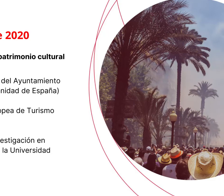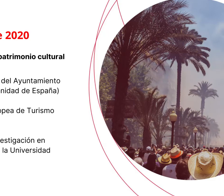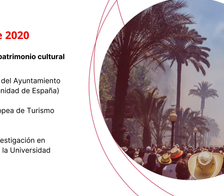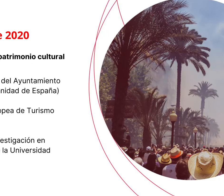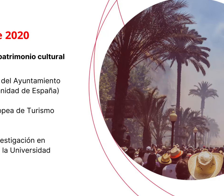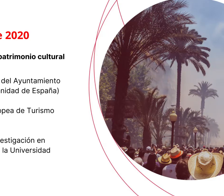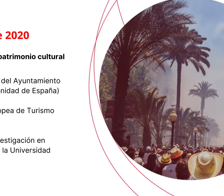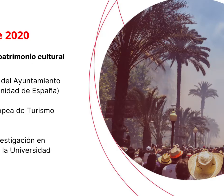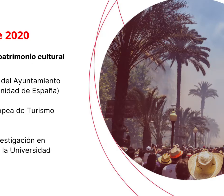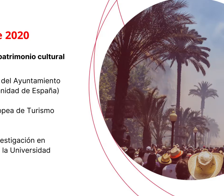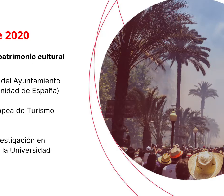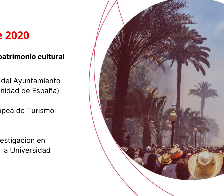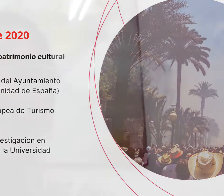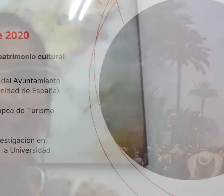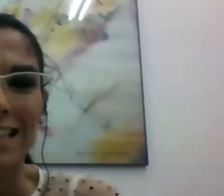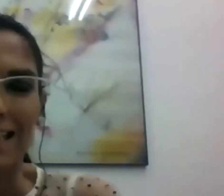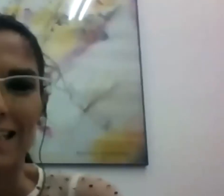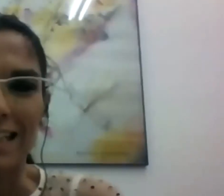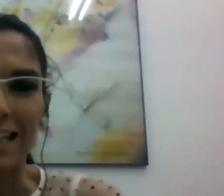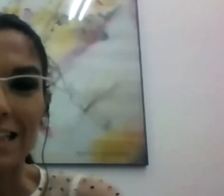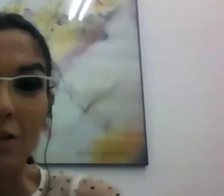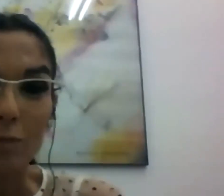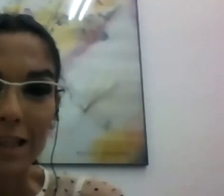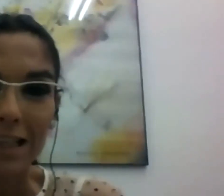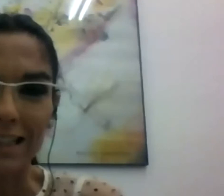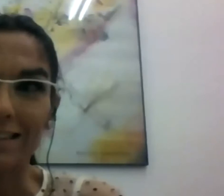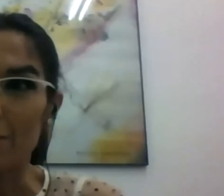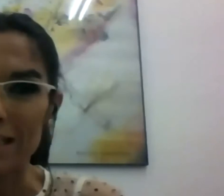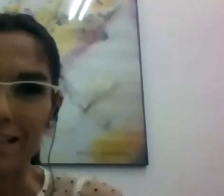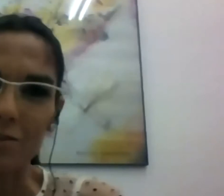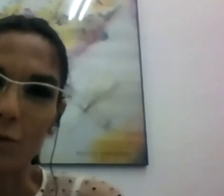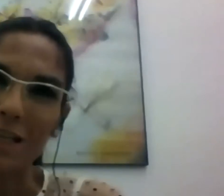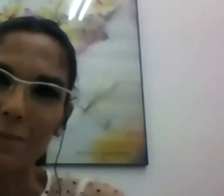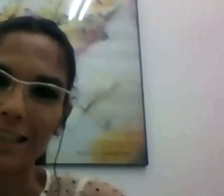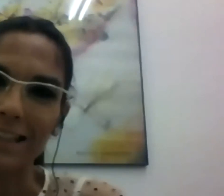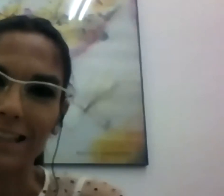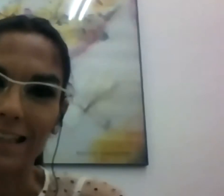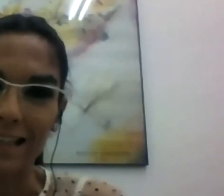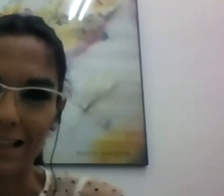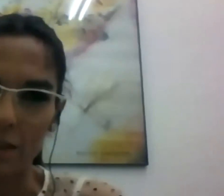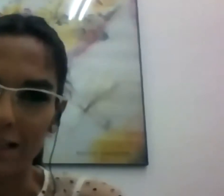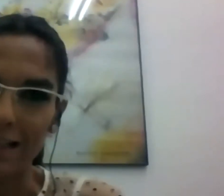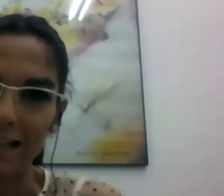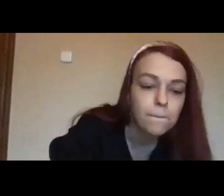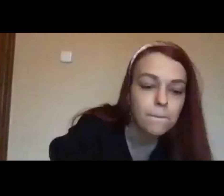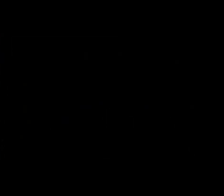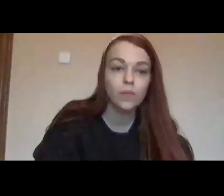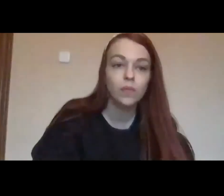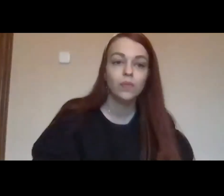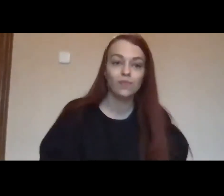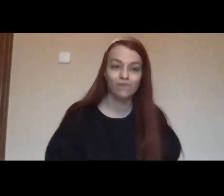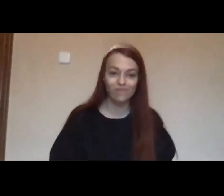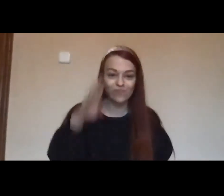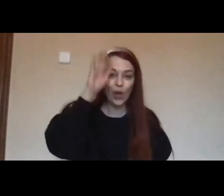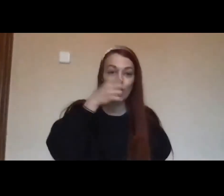Hola, buenas tardes a todos y a todas. Antes de comenzar esta mesa sobre buenas prácticas de accesibilidad en el